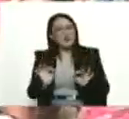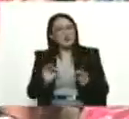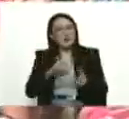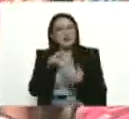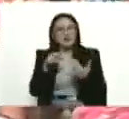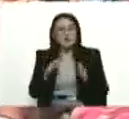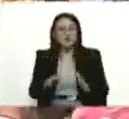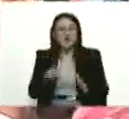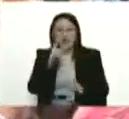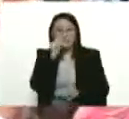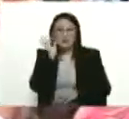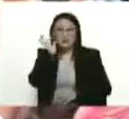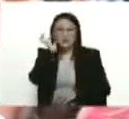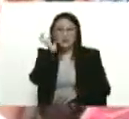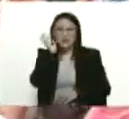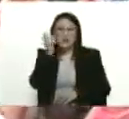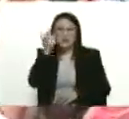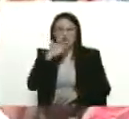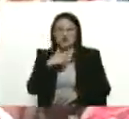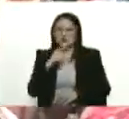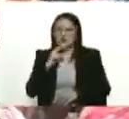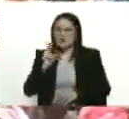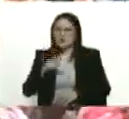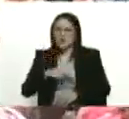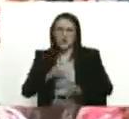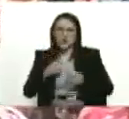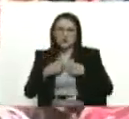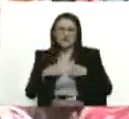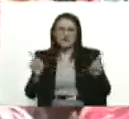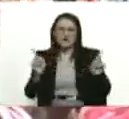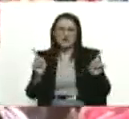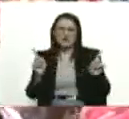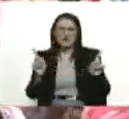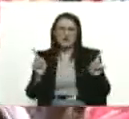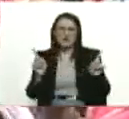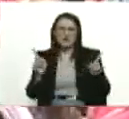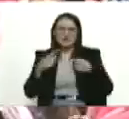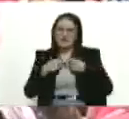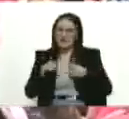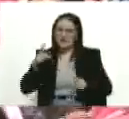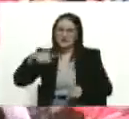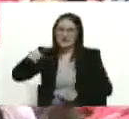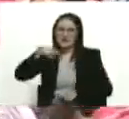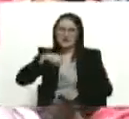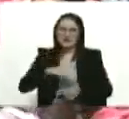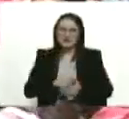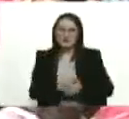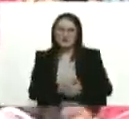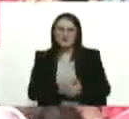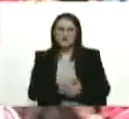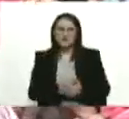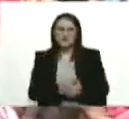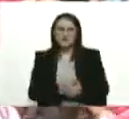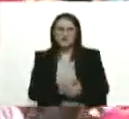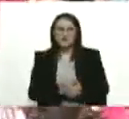revolucionarios, las revolucionarias, somos auténticamente distintos a ellos, distintos a ellas.